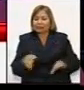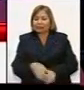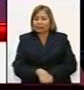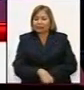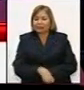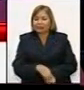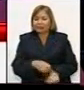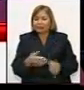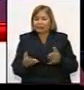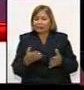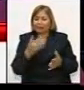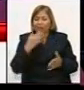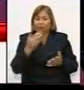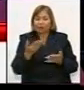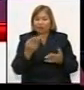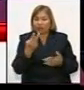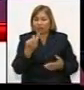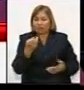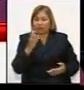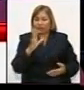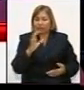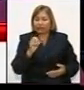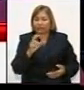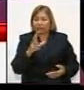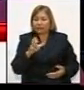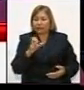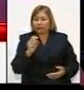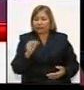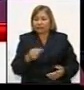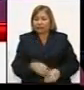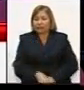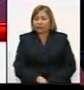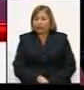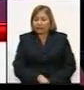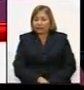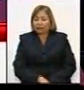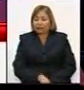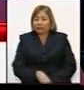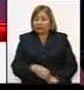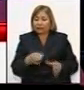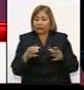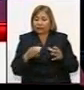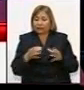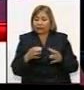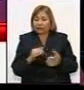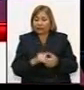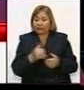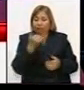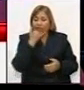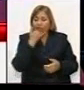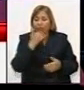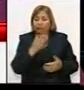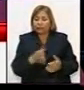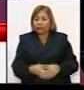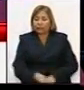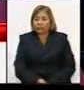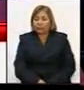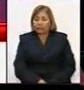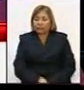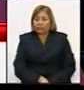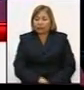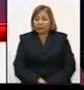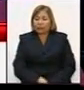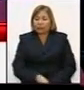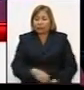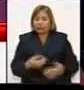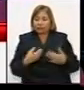numerosa. Ahorita está, creo que por los 250 o 300 mil por congresista, me parece, o me estoy equivocando, no lo sé, pero tenemos que